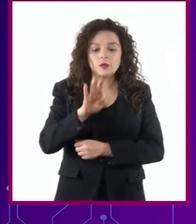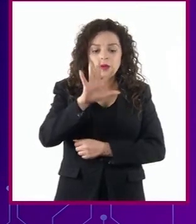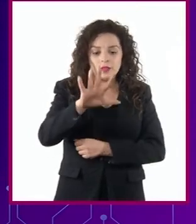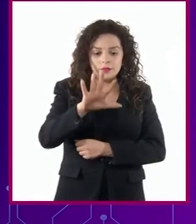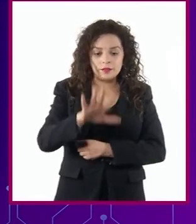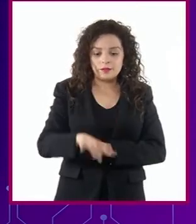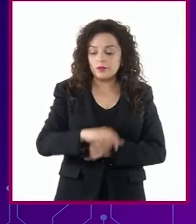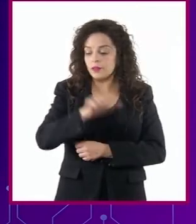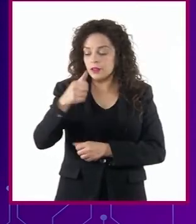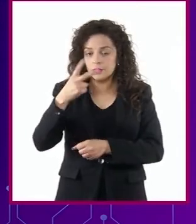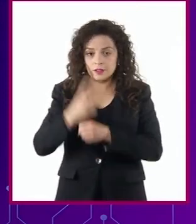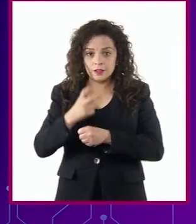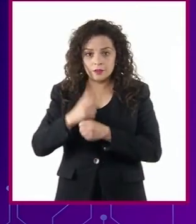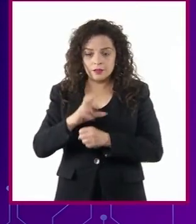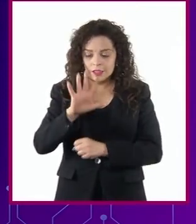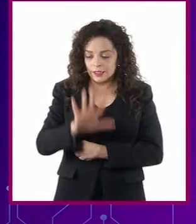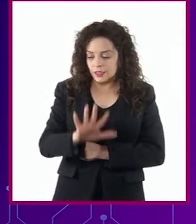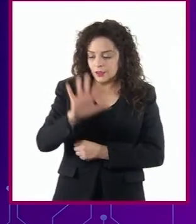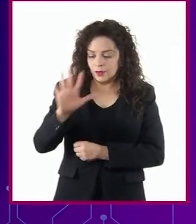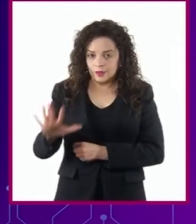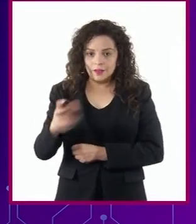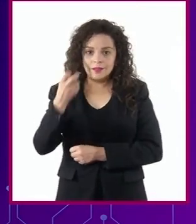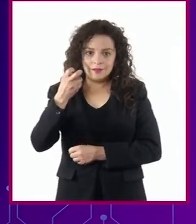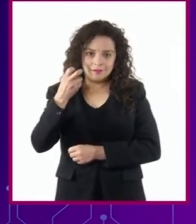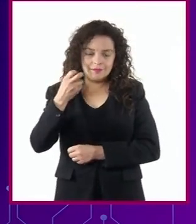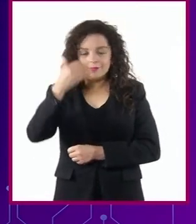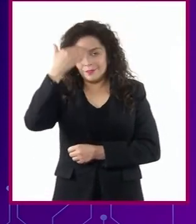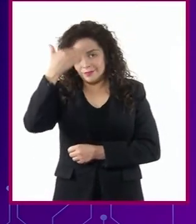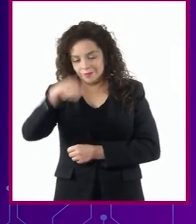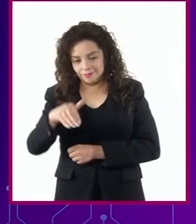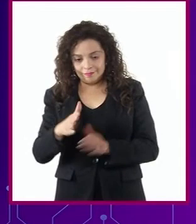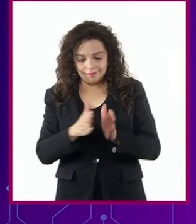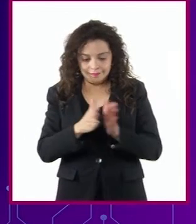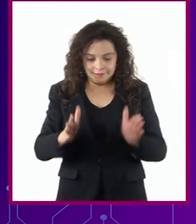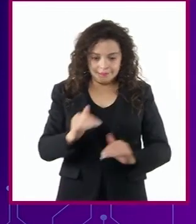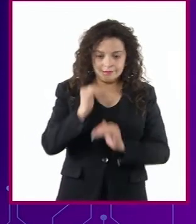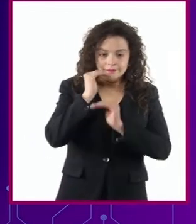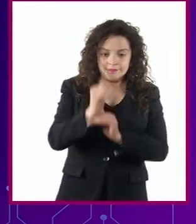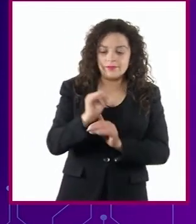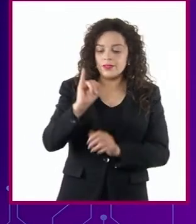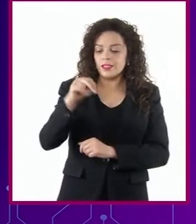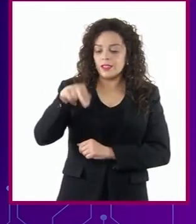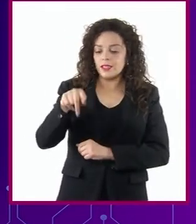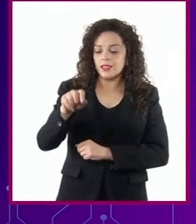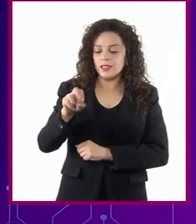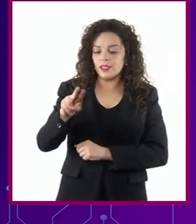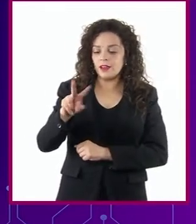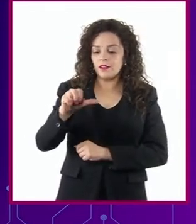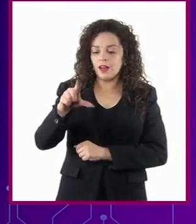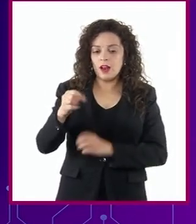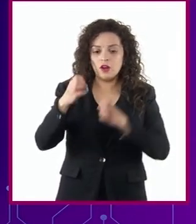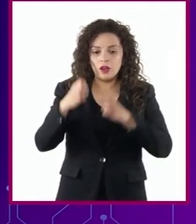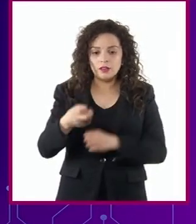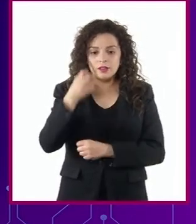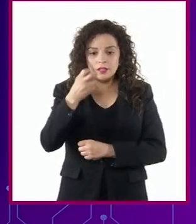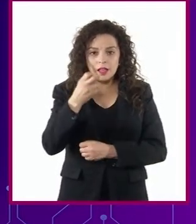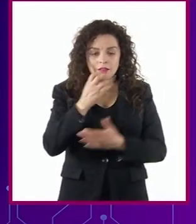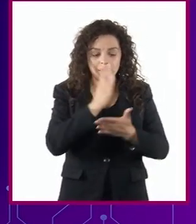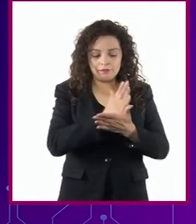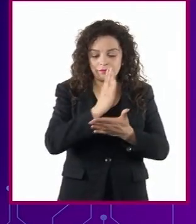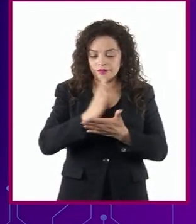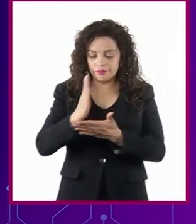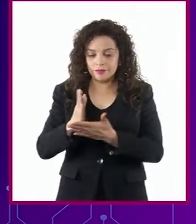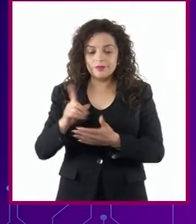segunda 55. Así que el límite de los intervalos donde se encuentran estas marcas de clase